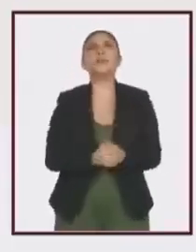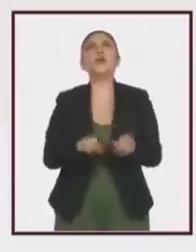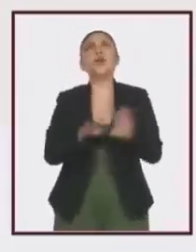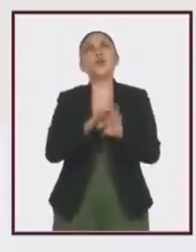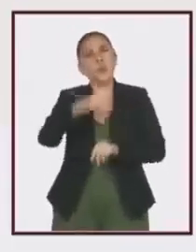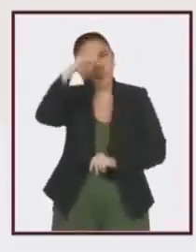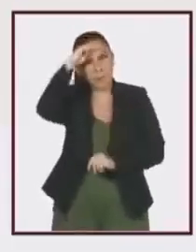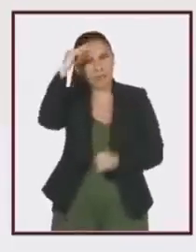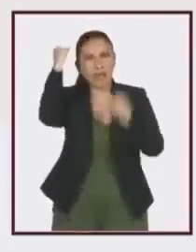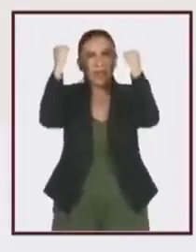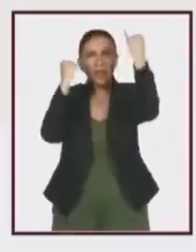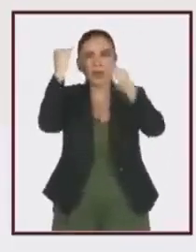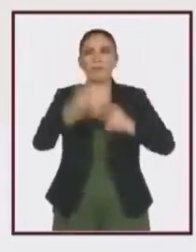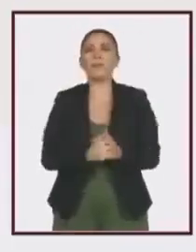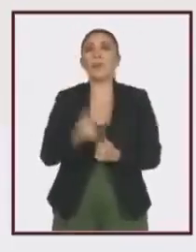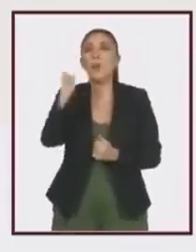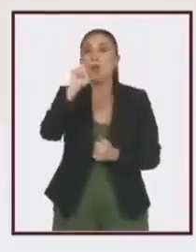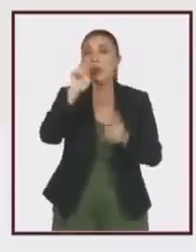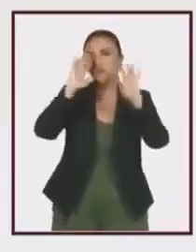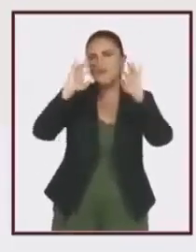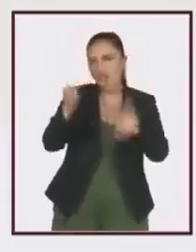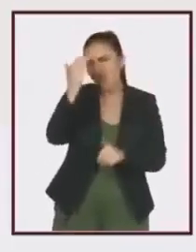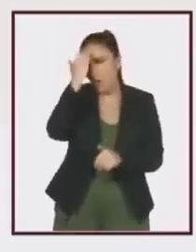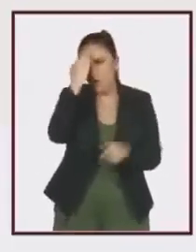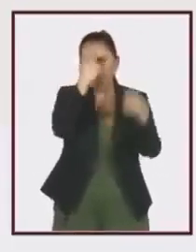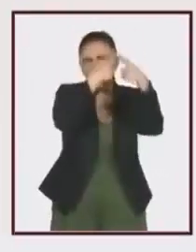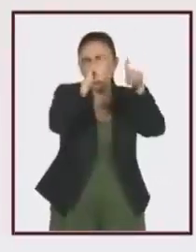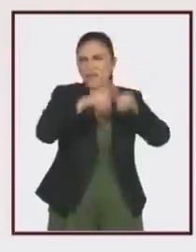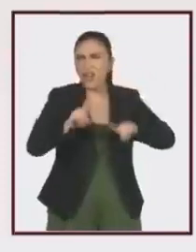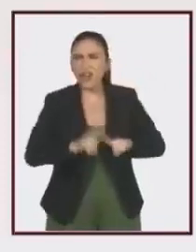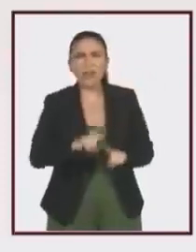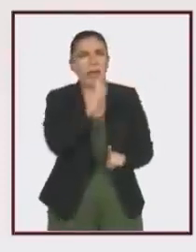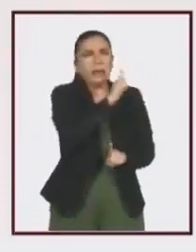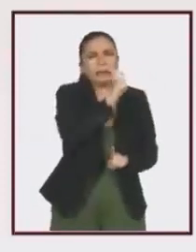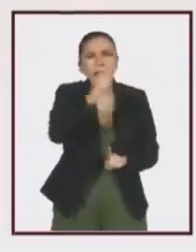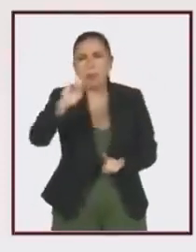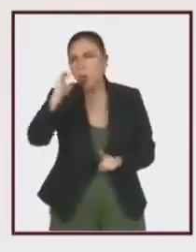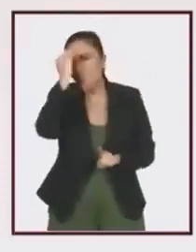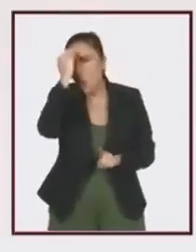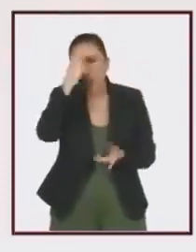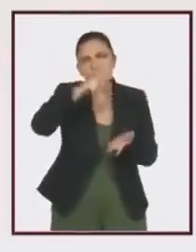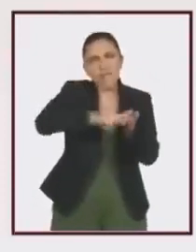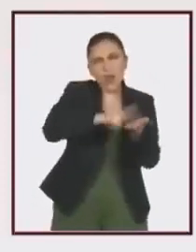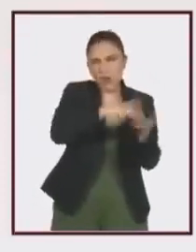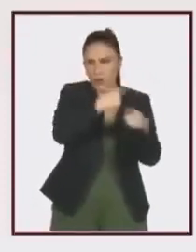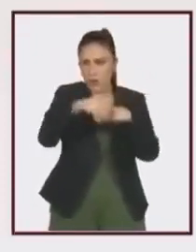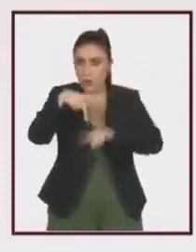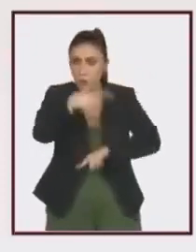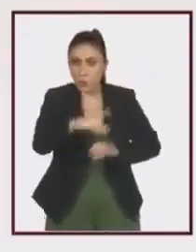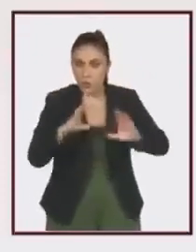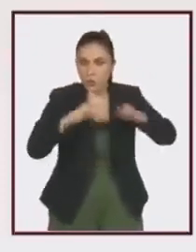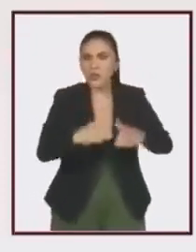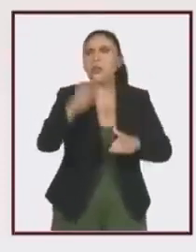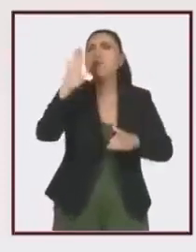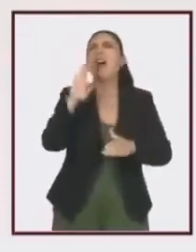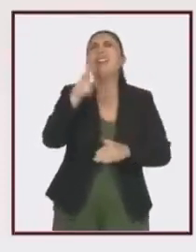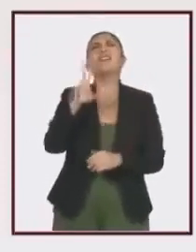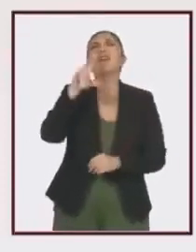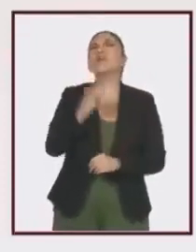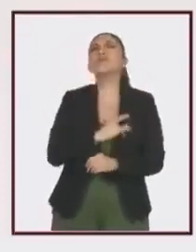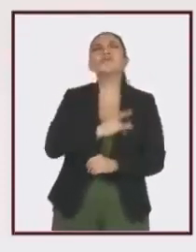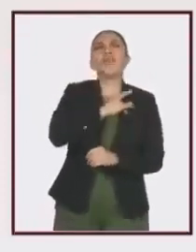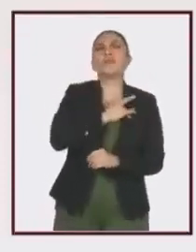al recuperar los saberes y los valores de la comunidad, pareciera que no vamos a considerar